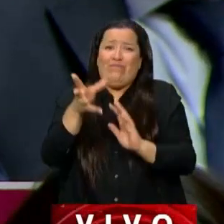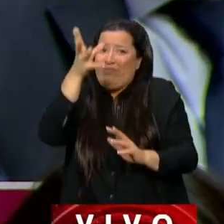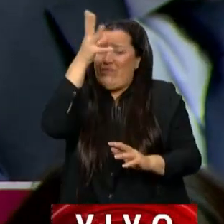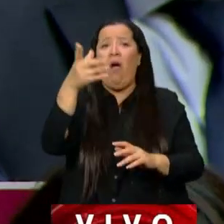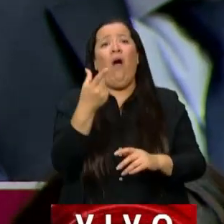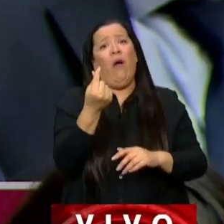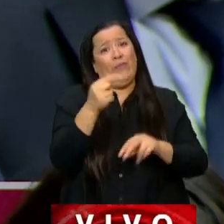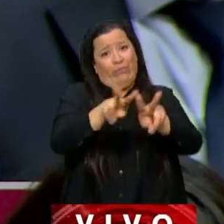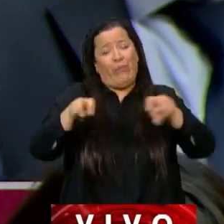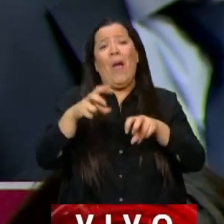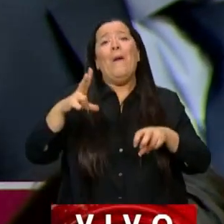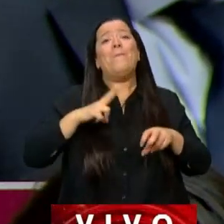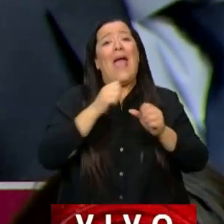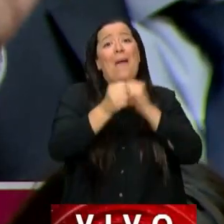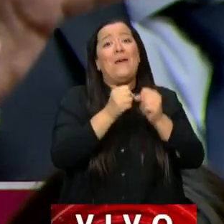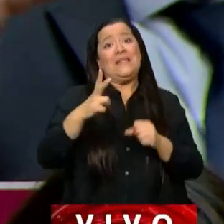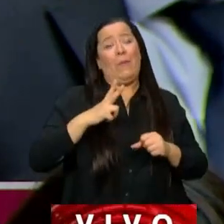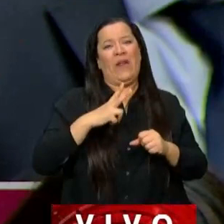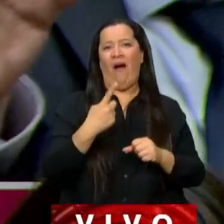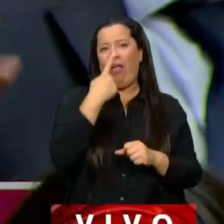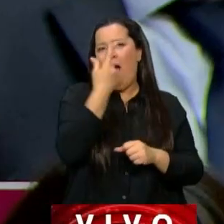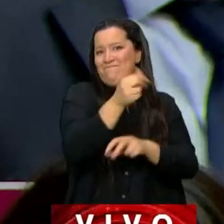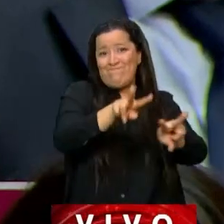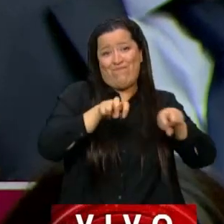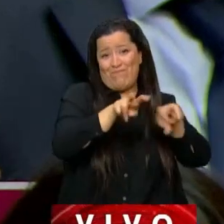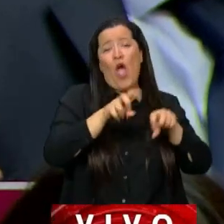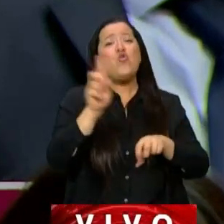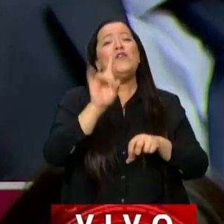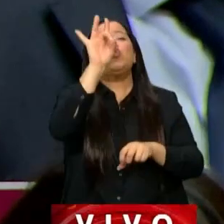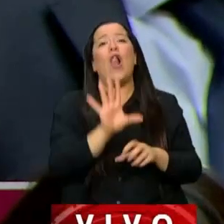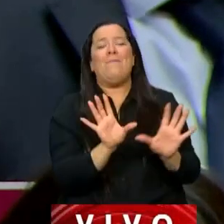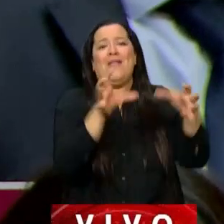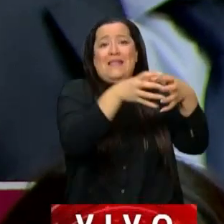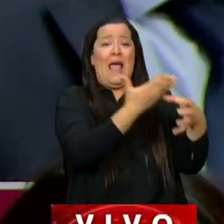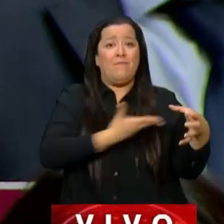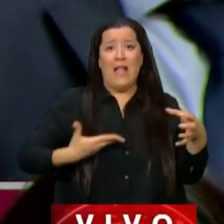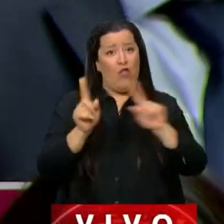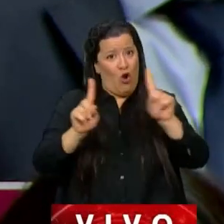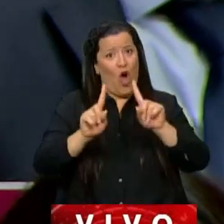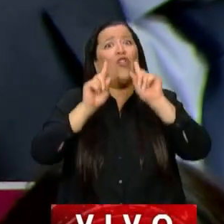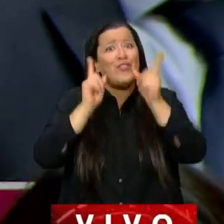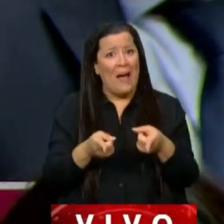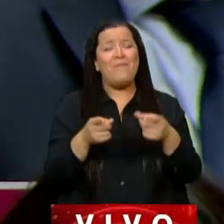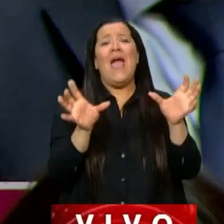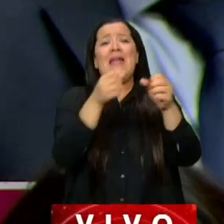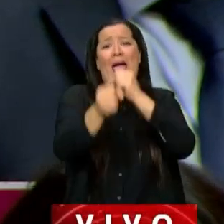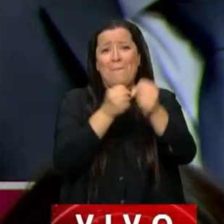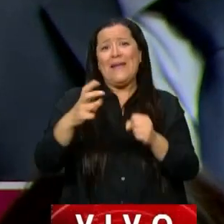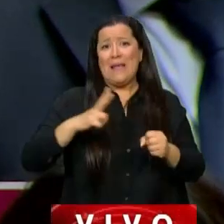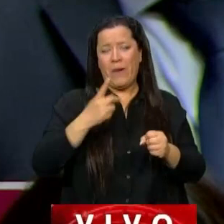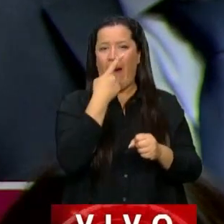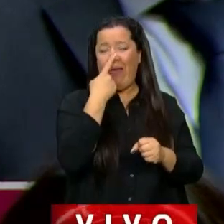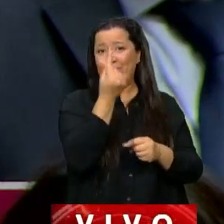de lucro del sector privado, porque tampoco pongamos todo en un solo lado. Lamentablemente la Argentina, los males